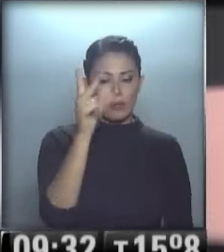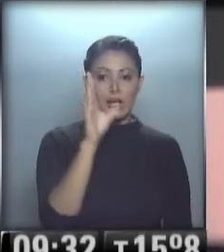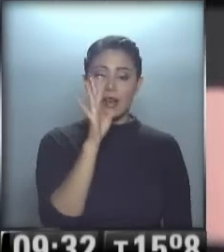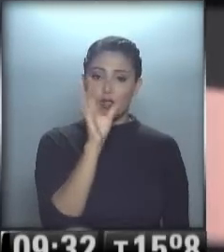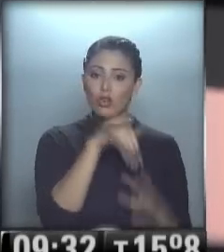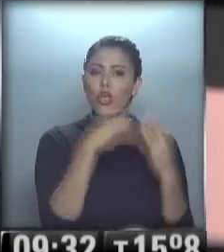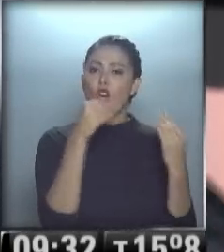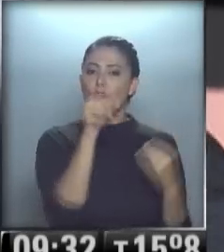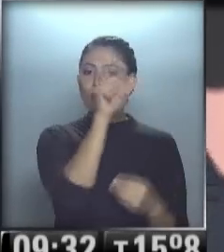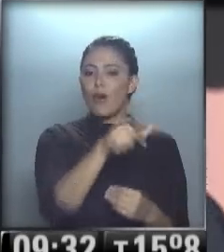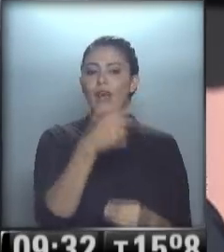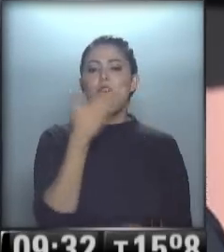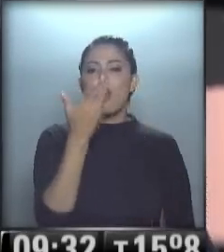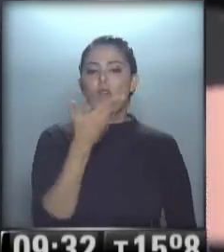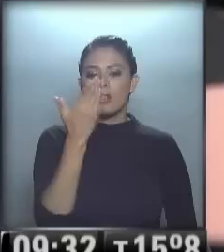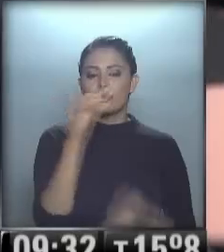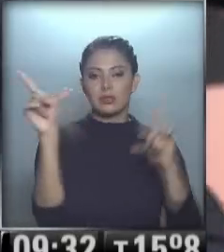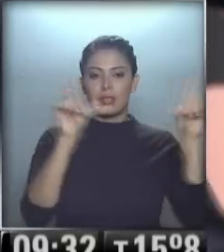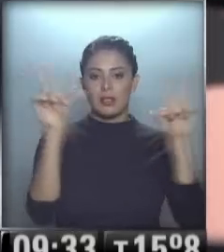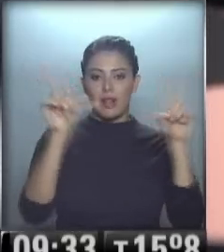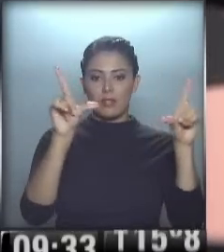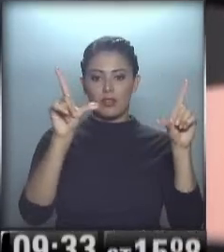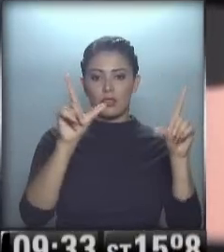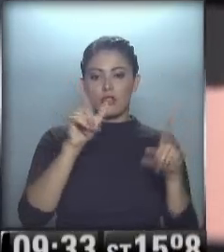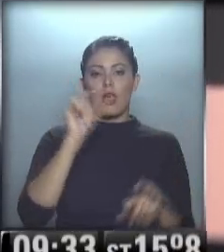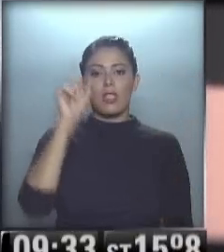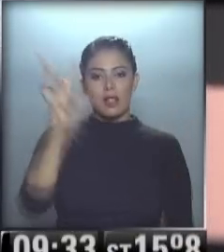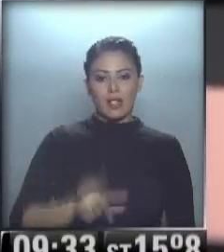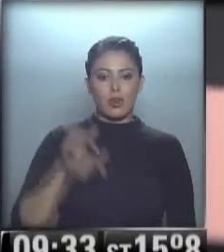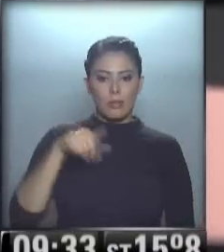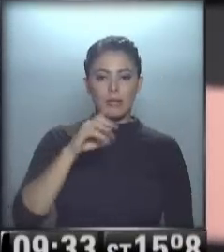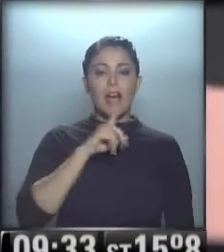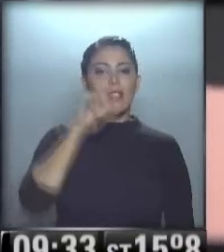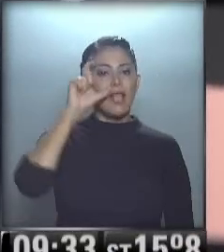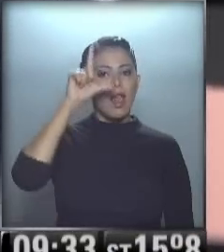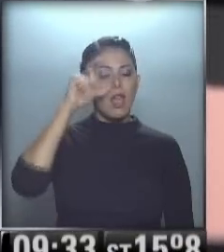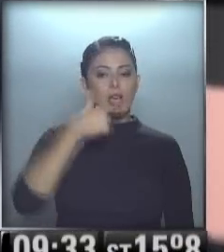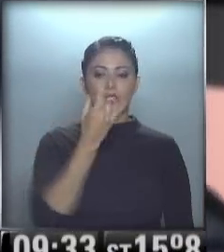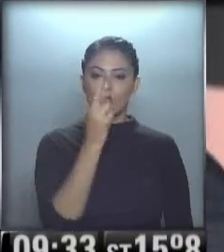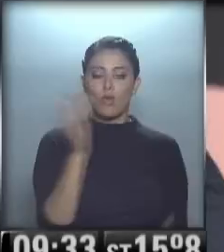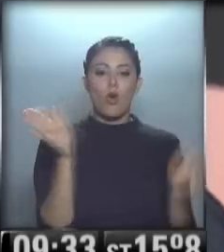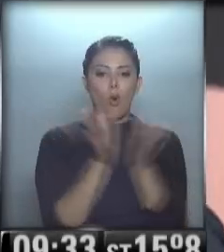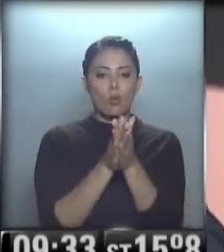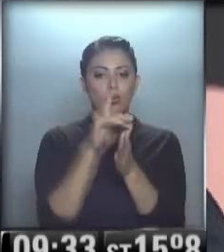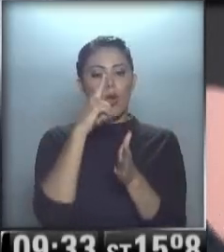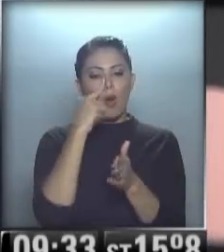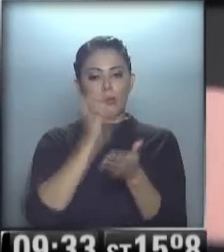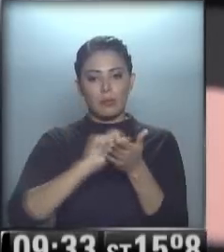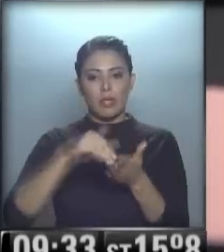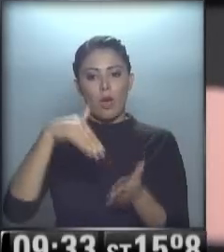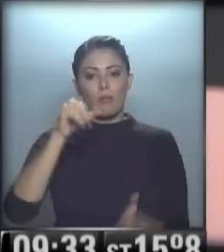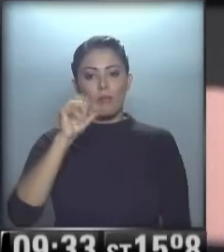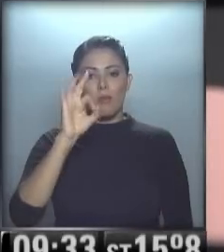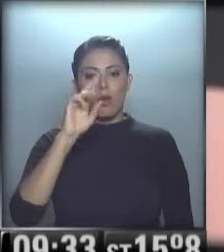2014. Lo va a hacer como comentarista de la cadena televisiva latinoamericana Telesur. Lo va a hacer en dupla con Víctor Hugo Morales. No van